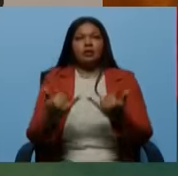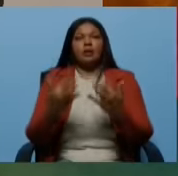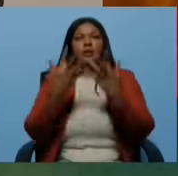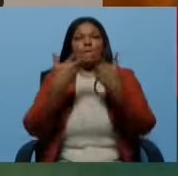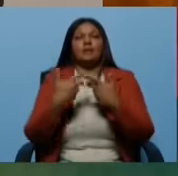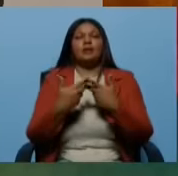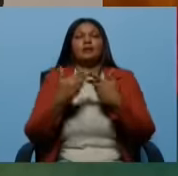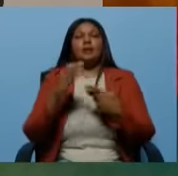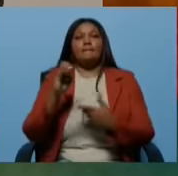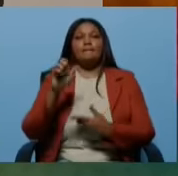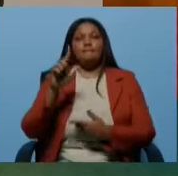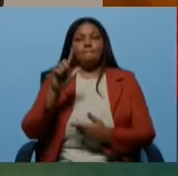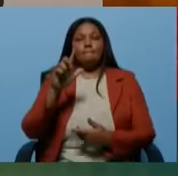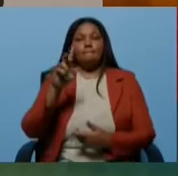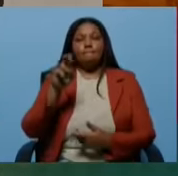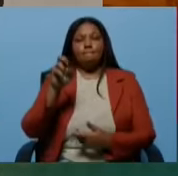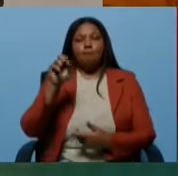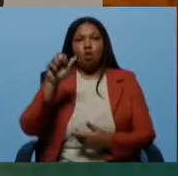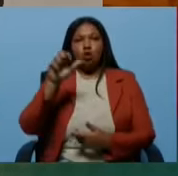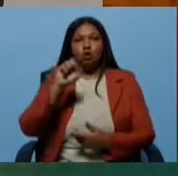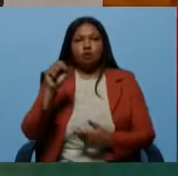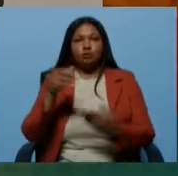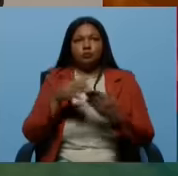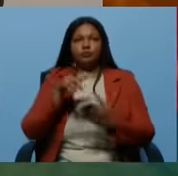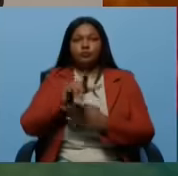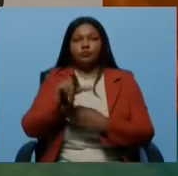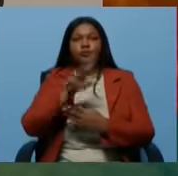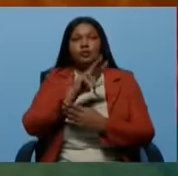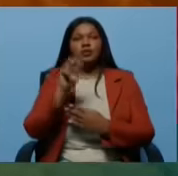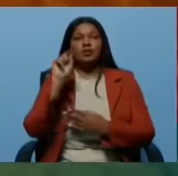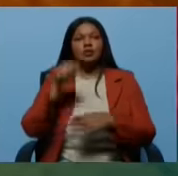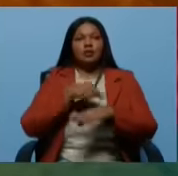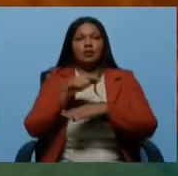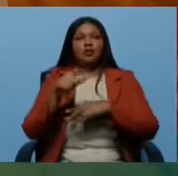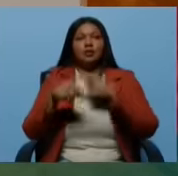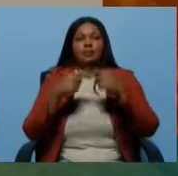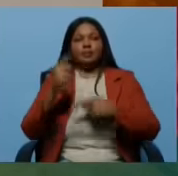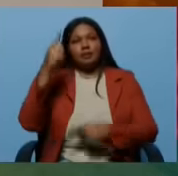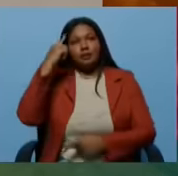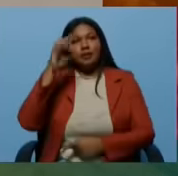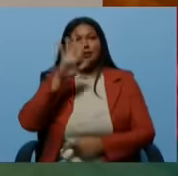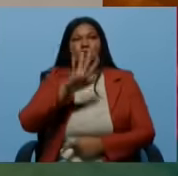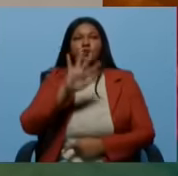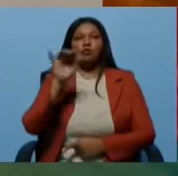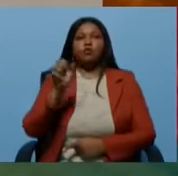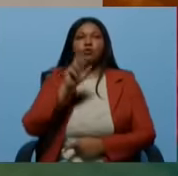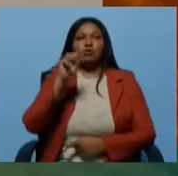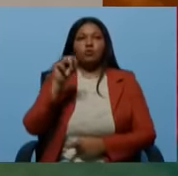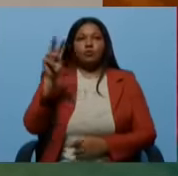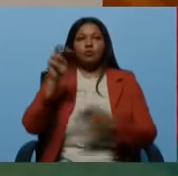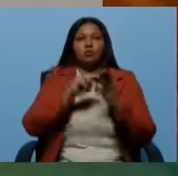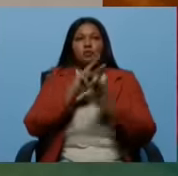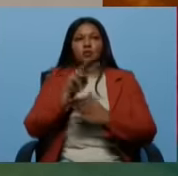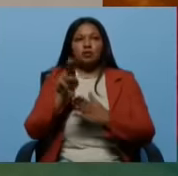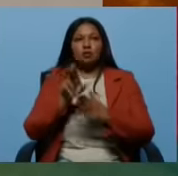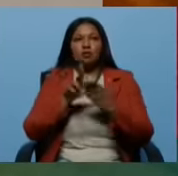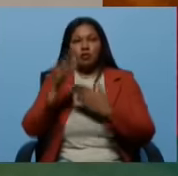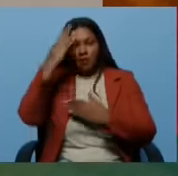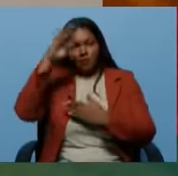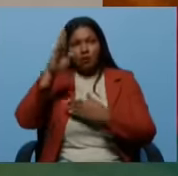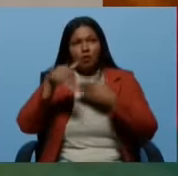empresa Volkswagen. El carguero aterrizó hacia las 6:30 horas. El día 5 de junio del año 2022, la nave partió de Querétaro a